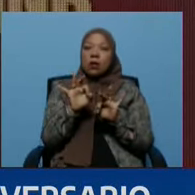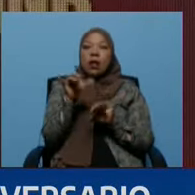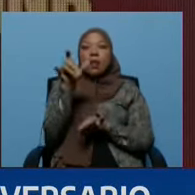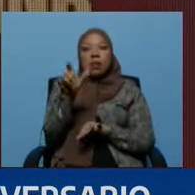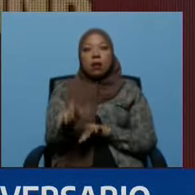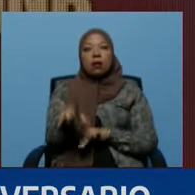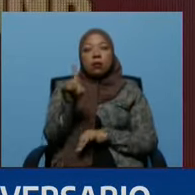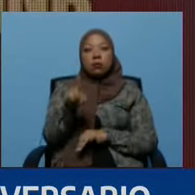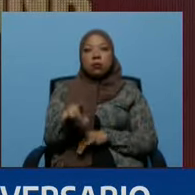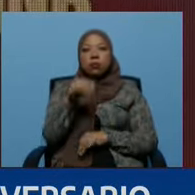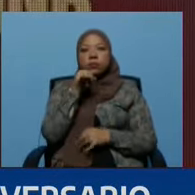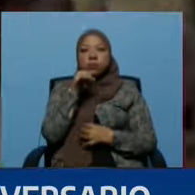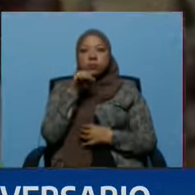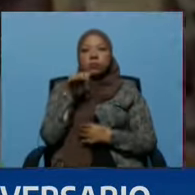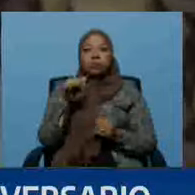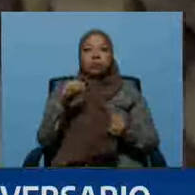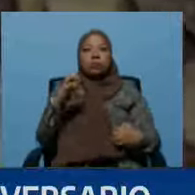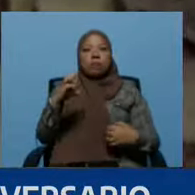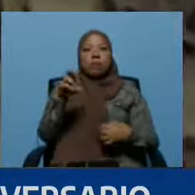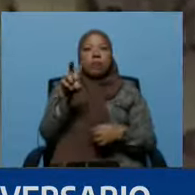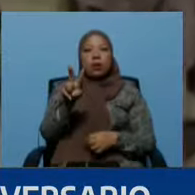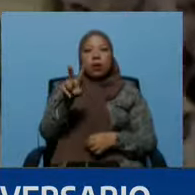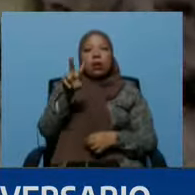almirante Ceballos.